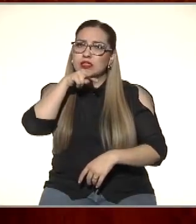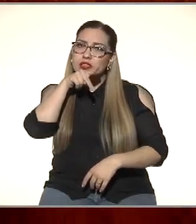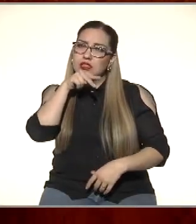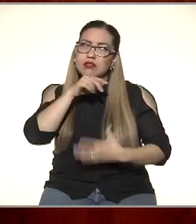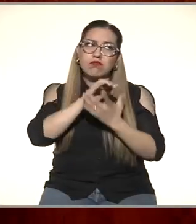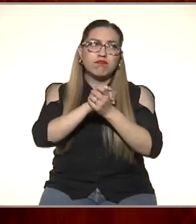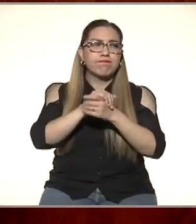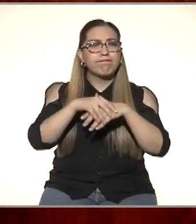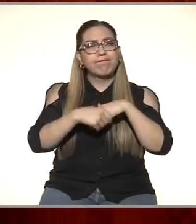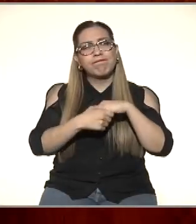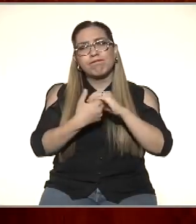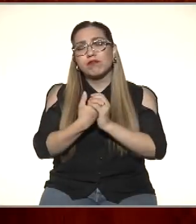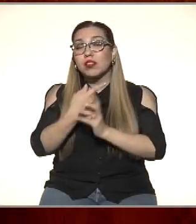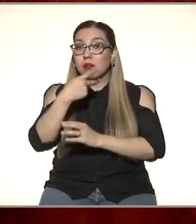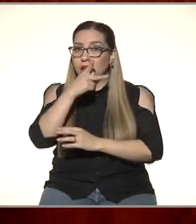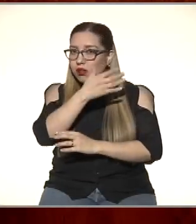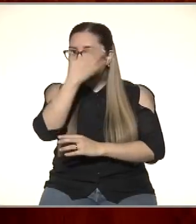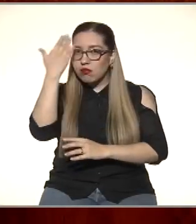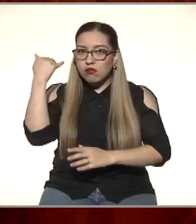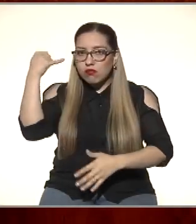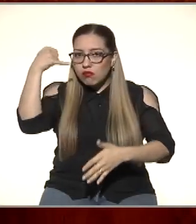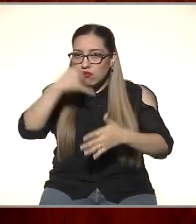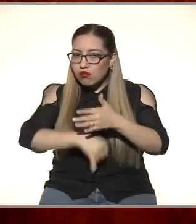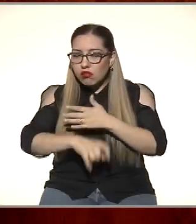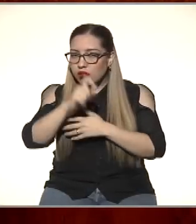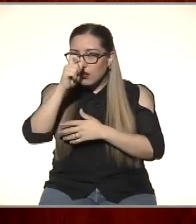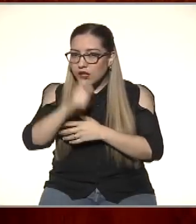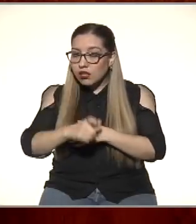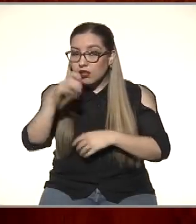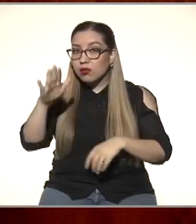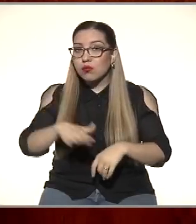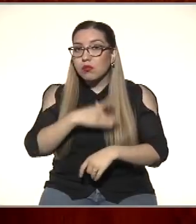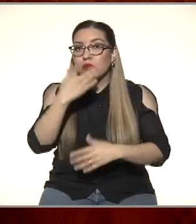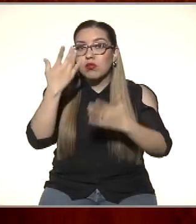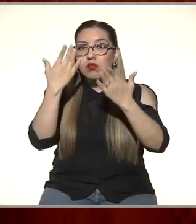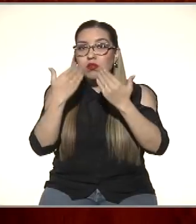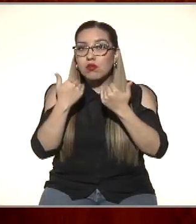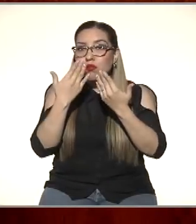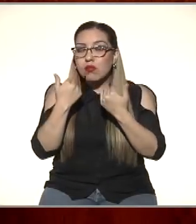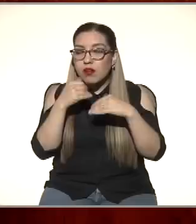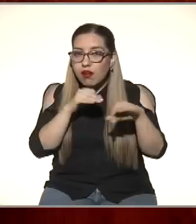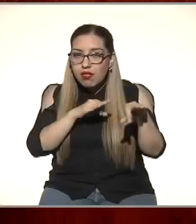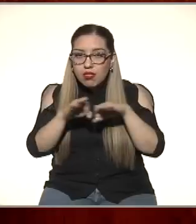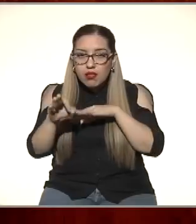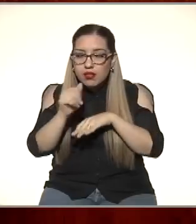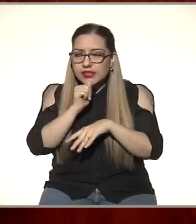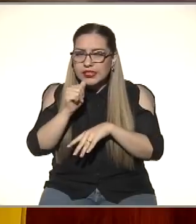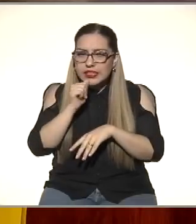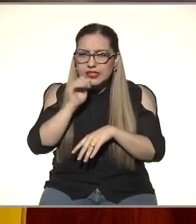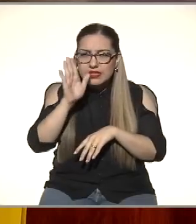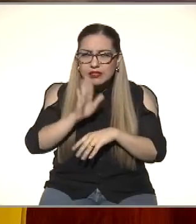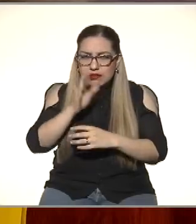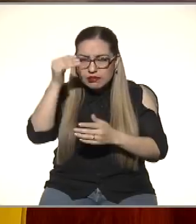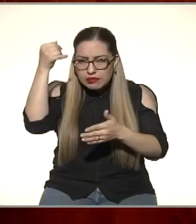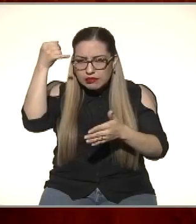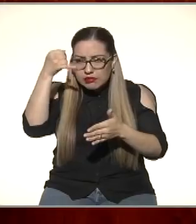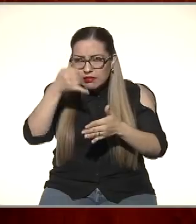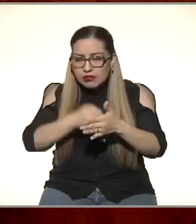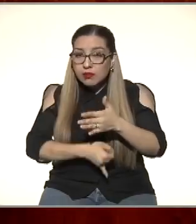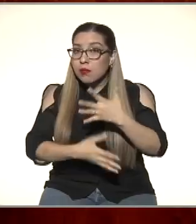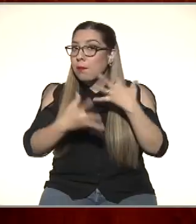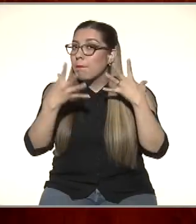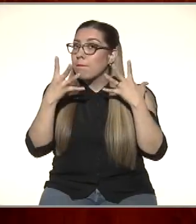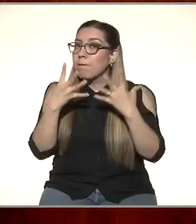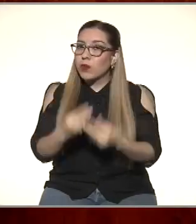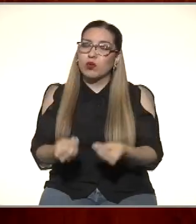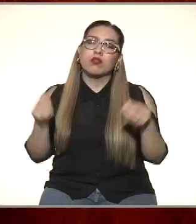sabe qué, ¿sí? Porque no se le ha puesto un nombre. Porque no se ha permitido trabajarlo. Está oculto. Y entonces, muchos casos